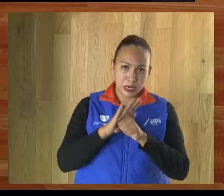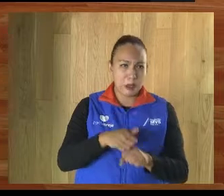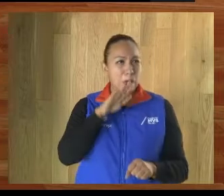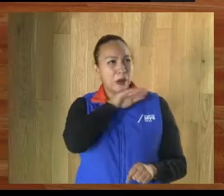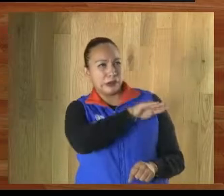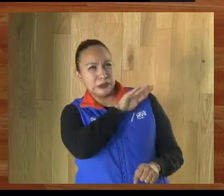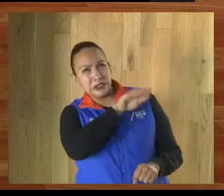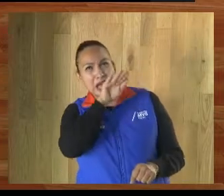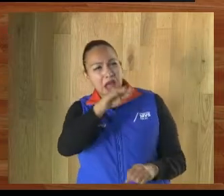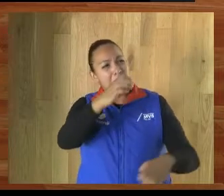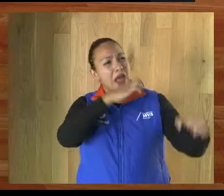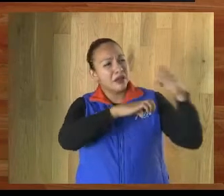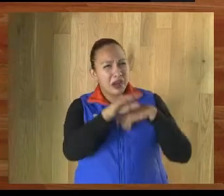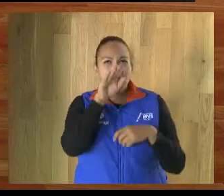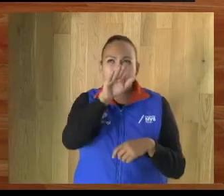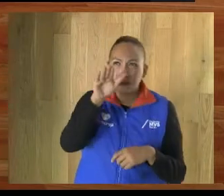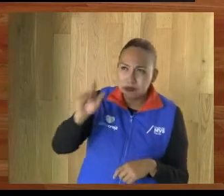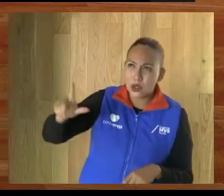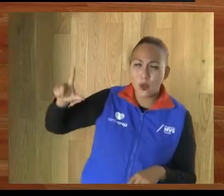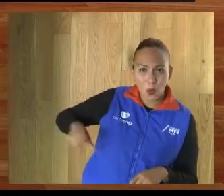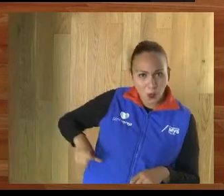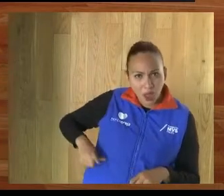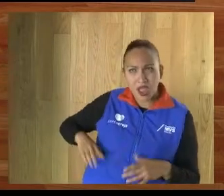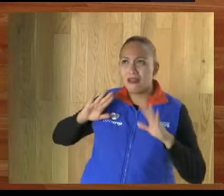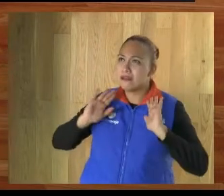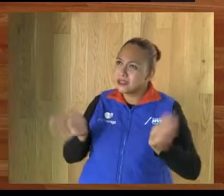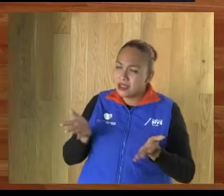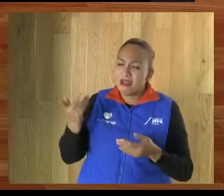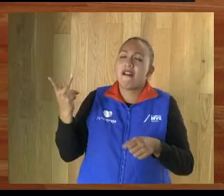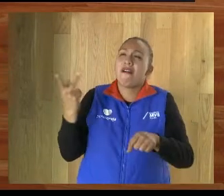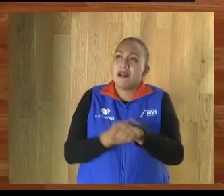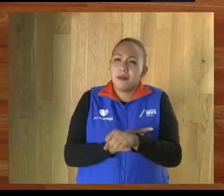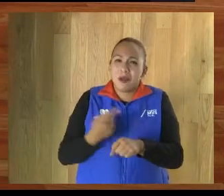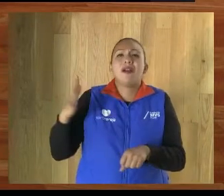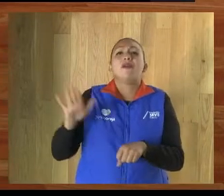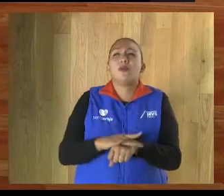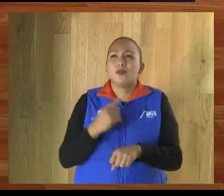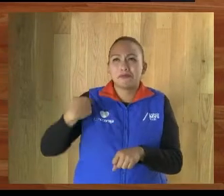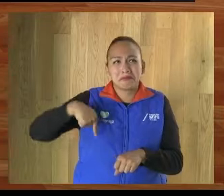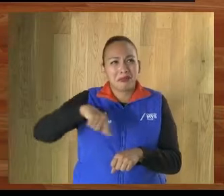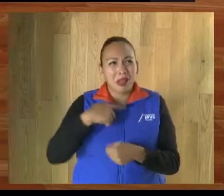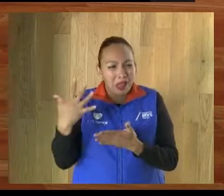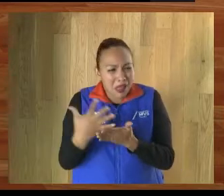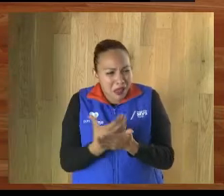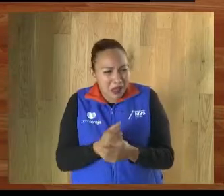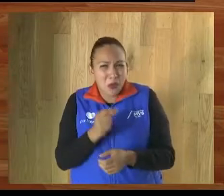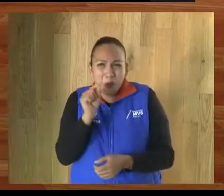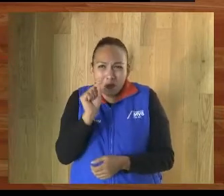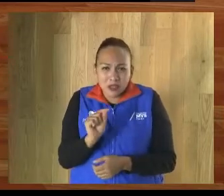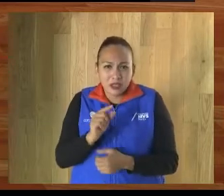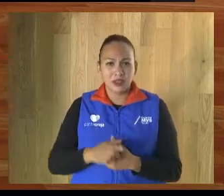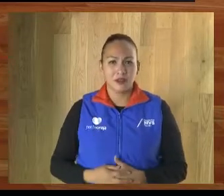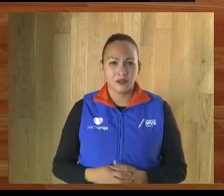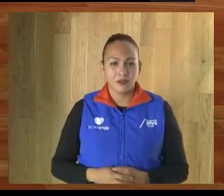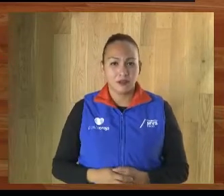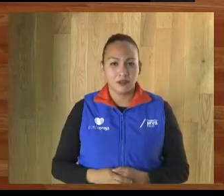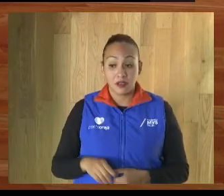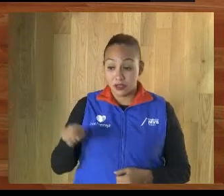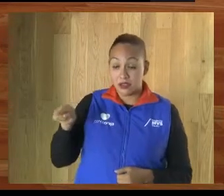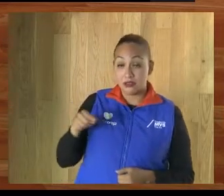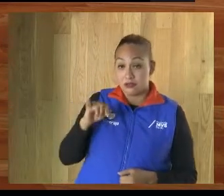los reguladores, de los gobiernos que están regulando porque se ven presionados por los mercados, por la